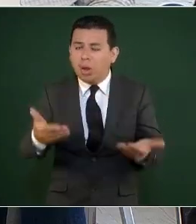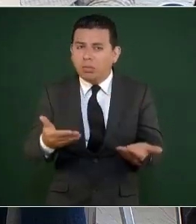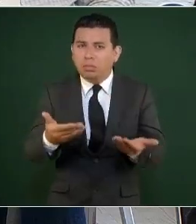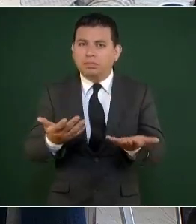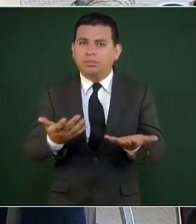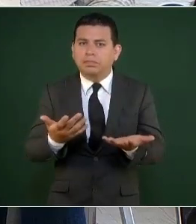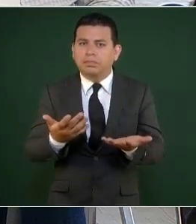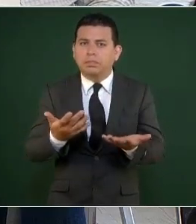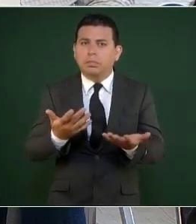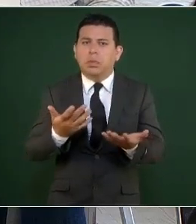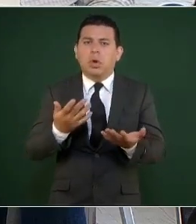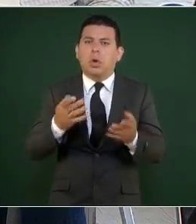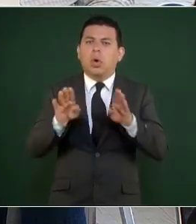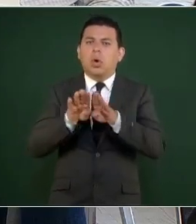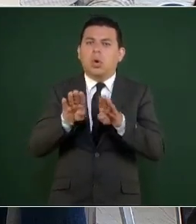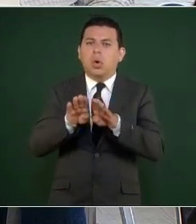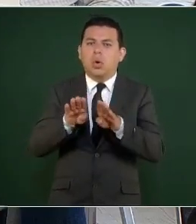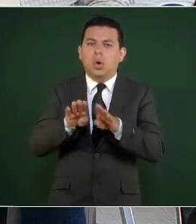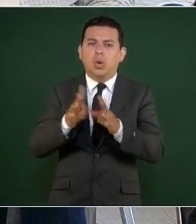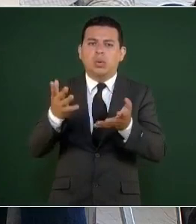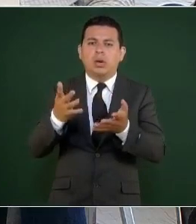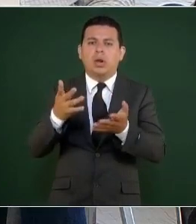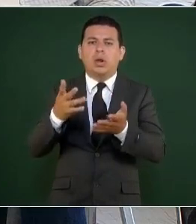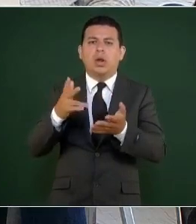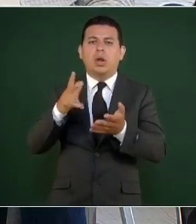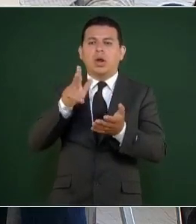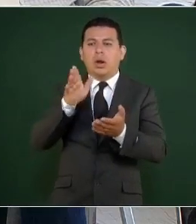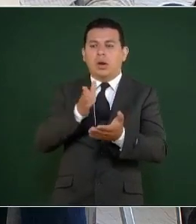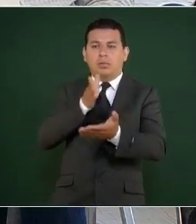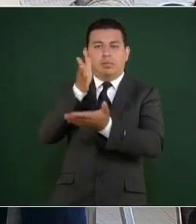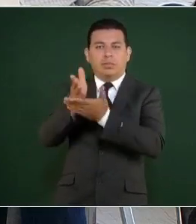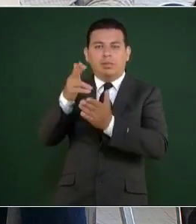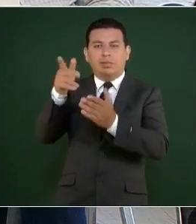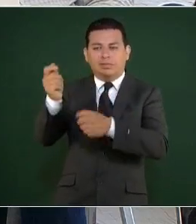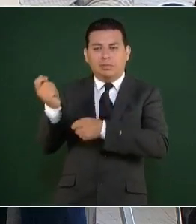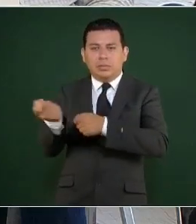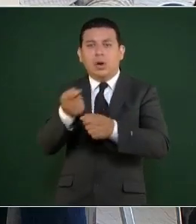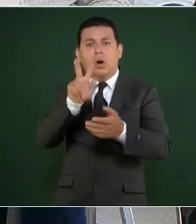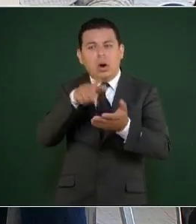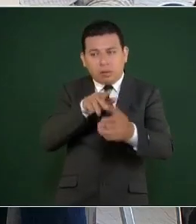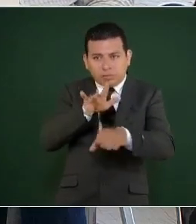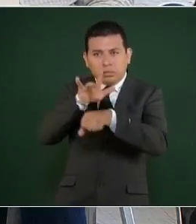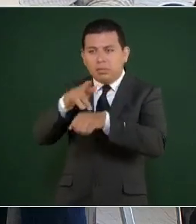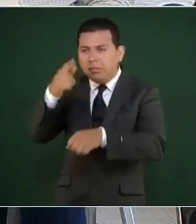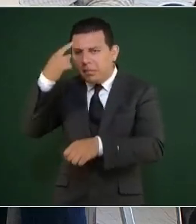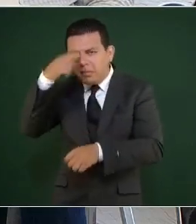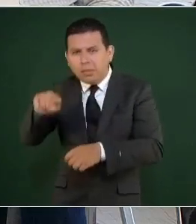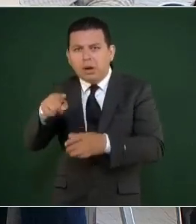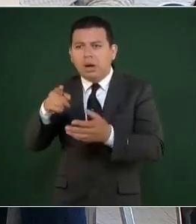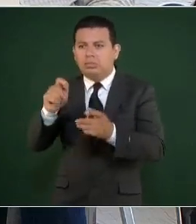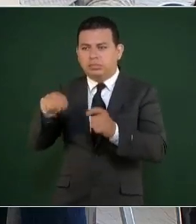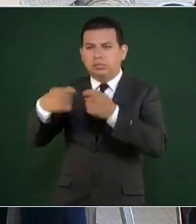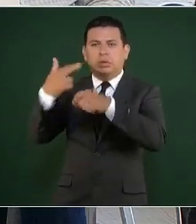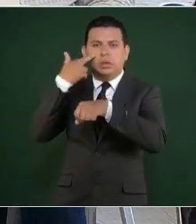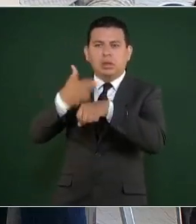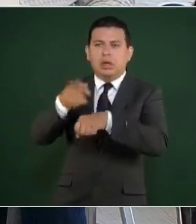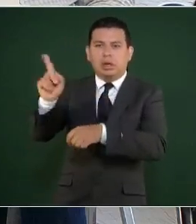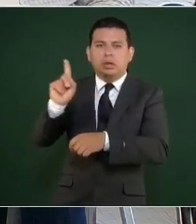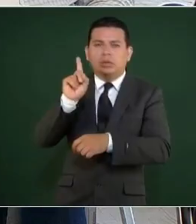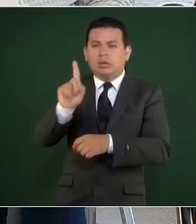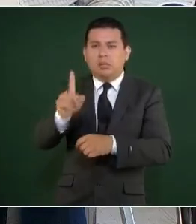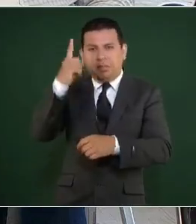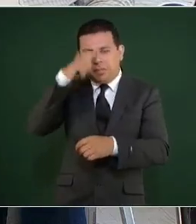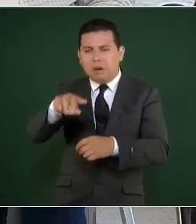se haya buscado la forma de licitar nuevamente este campo de golf para otorgarlo a alguien que pudiera tener la